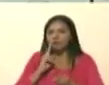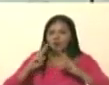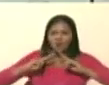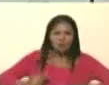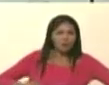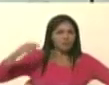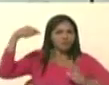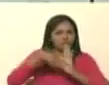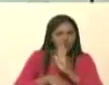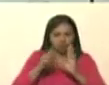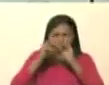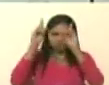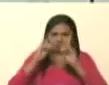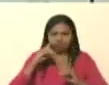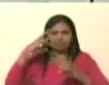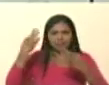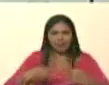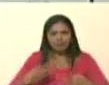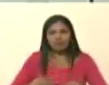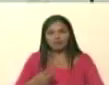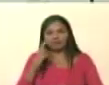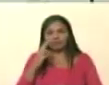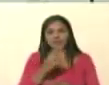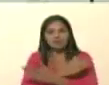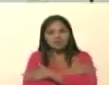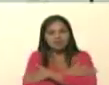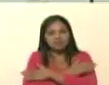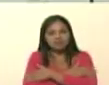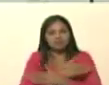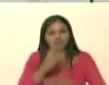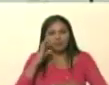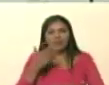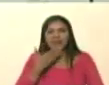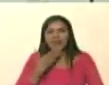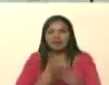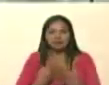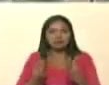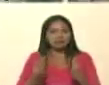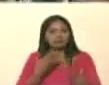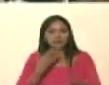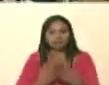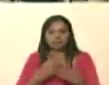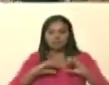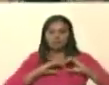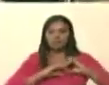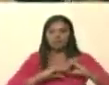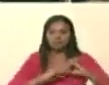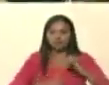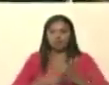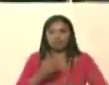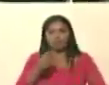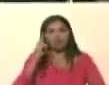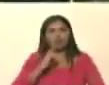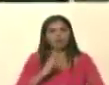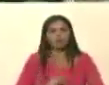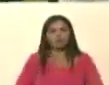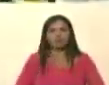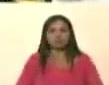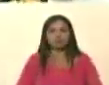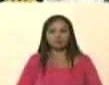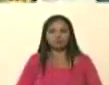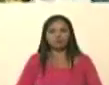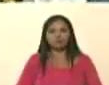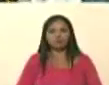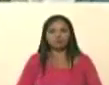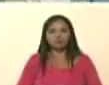profundamente digno los felicito y le doy las gracias desde mi corazón de bolivariano y a la actriz